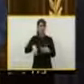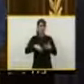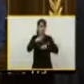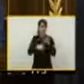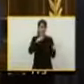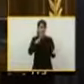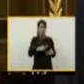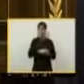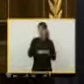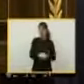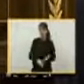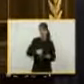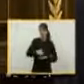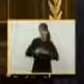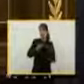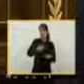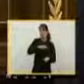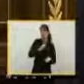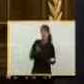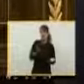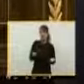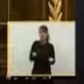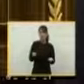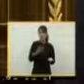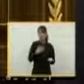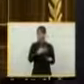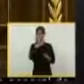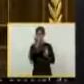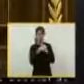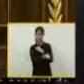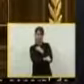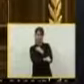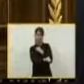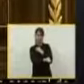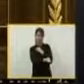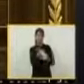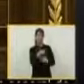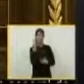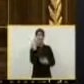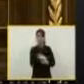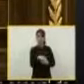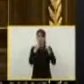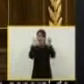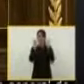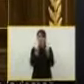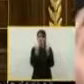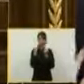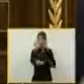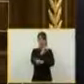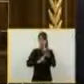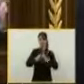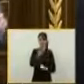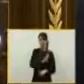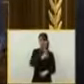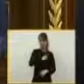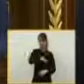porque llega sin votos, y la segunda, porque la base de su cambio, que es una reforma constitucional, la tiene que hacer el PP. Se la tiene